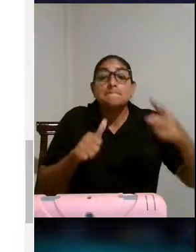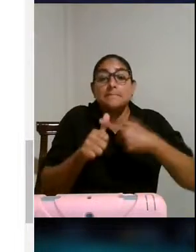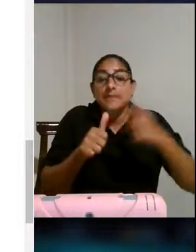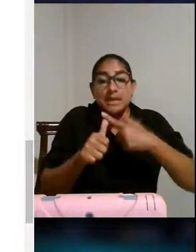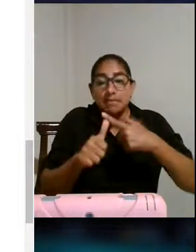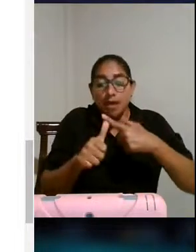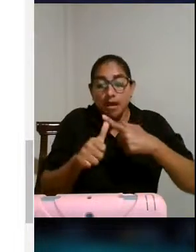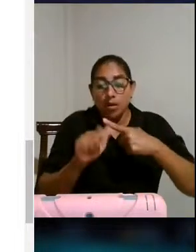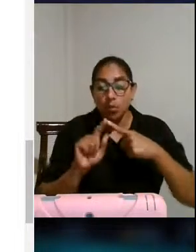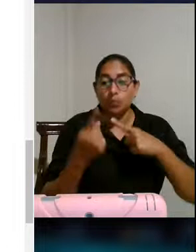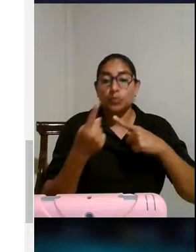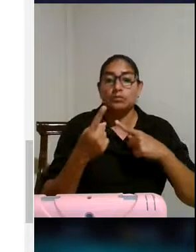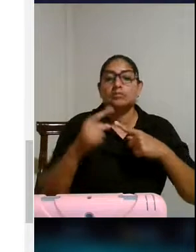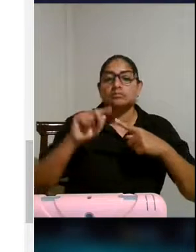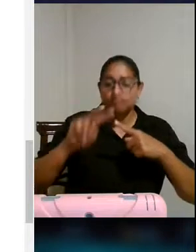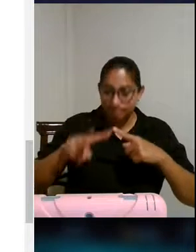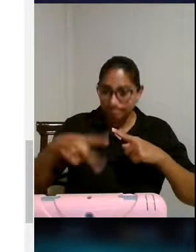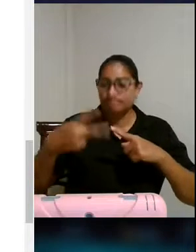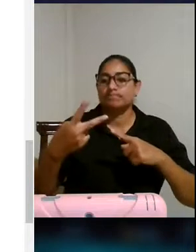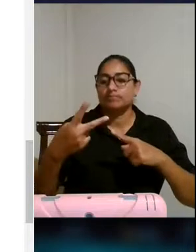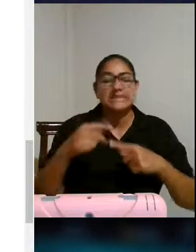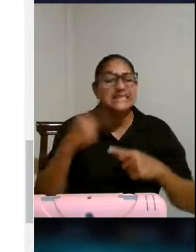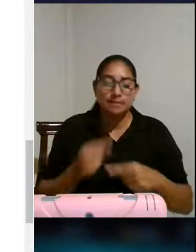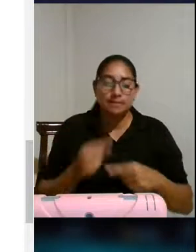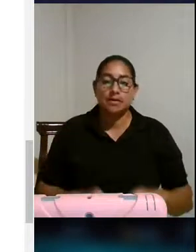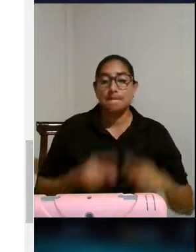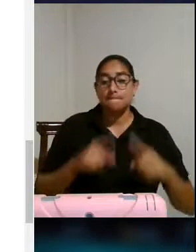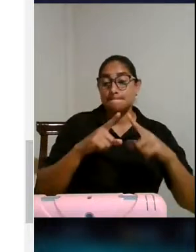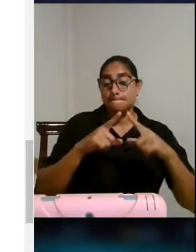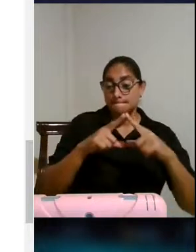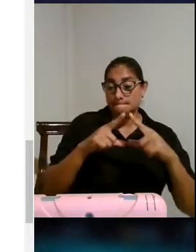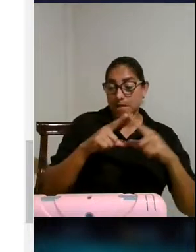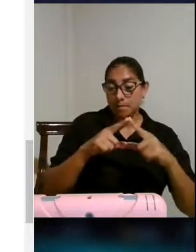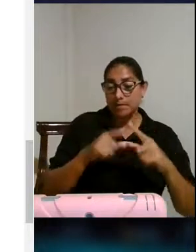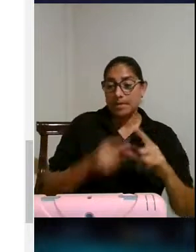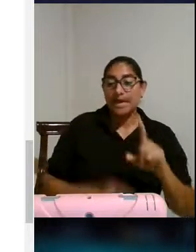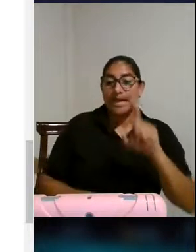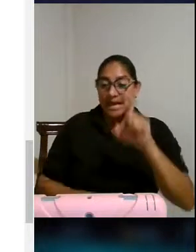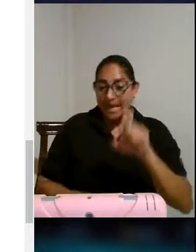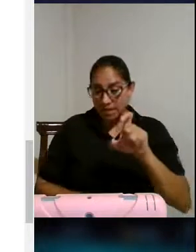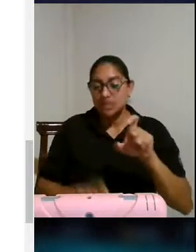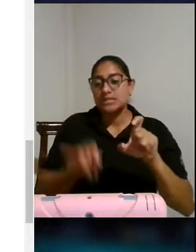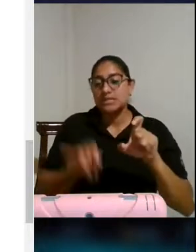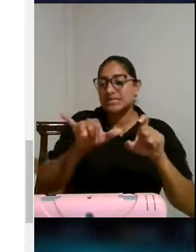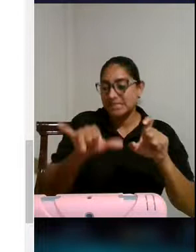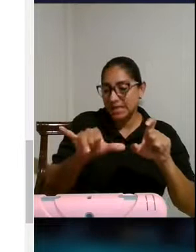cuál límite? Al siguiente. Al límite